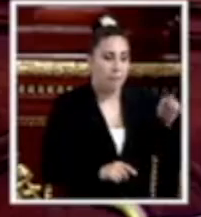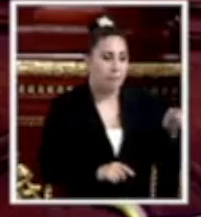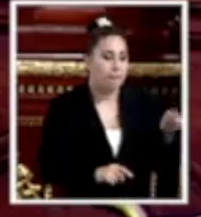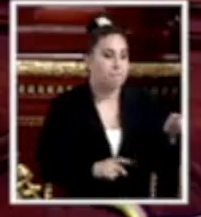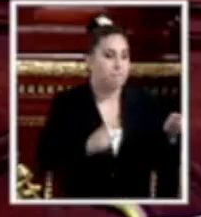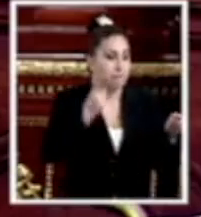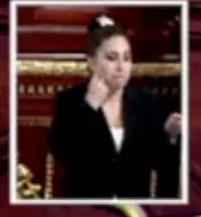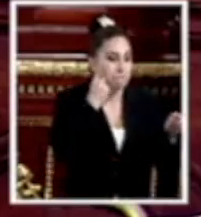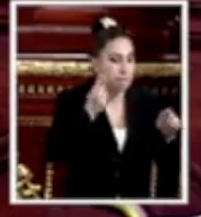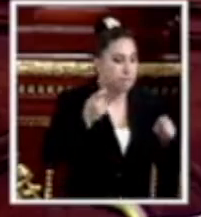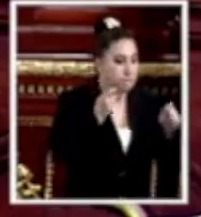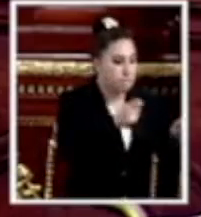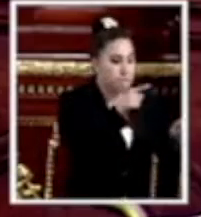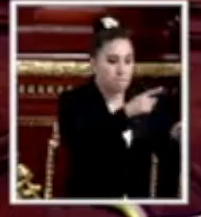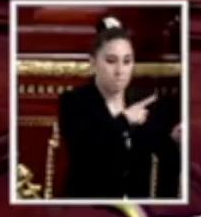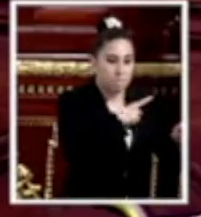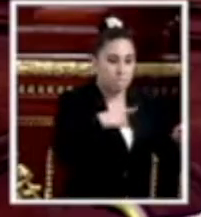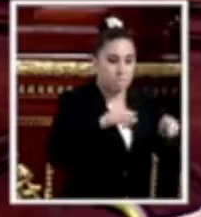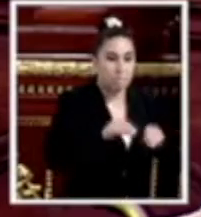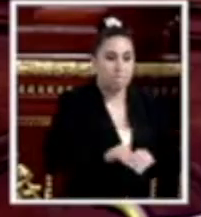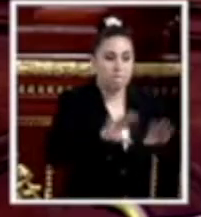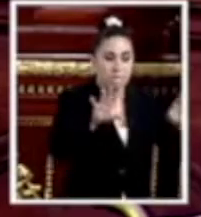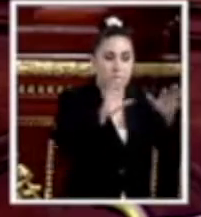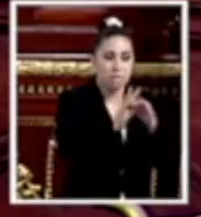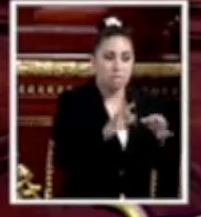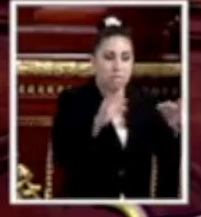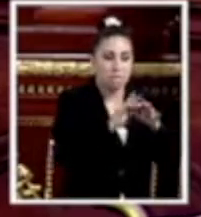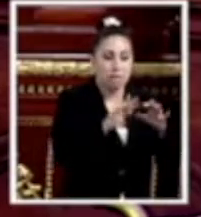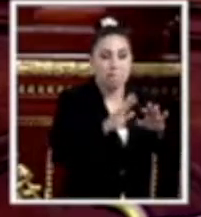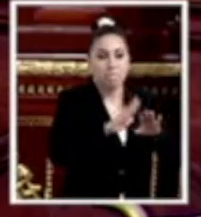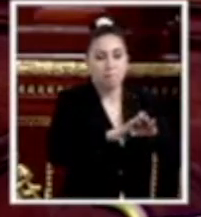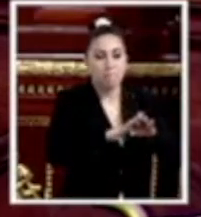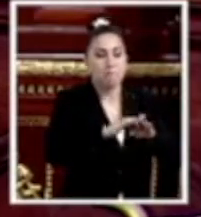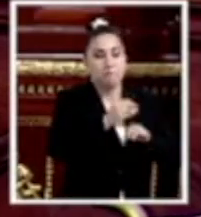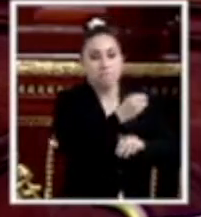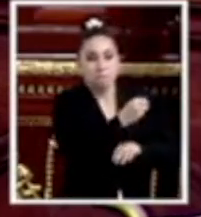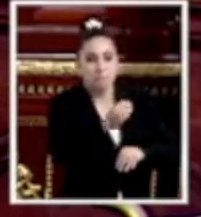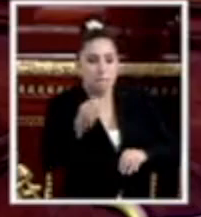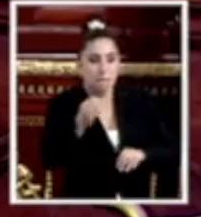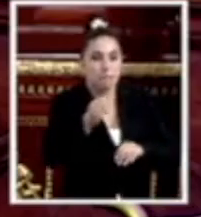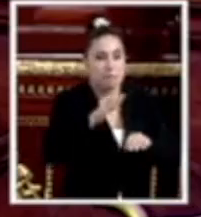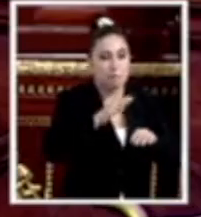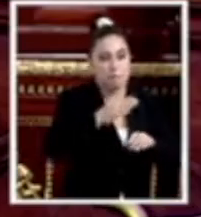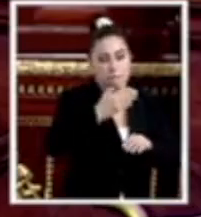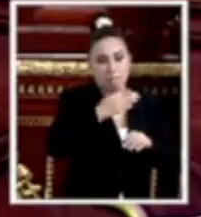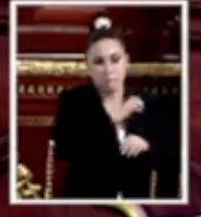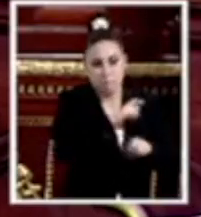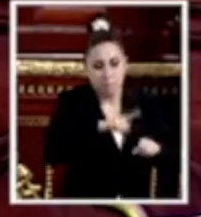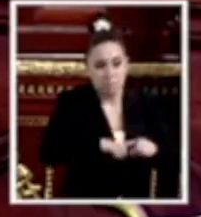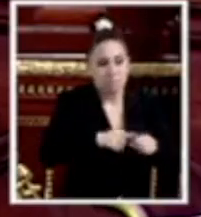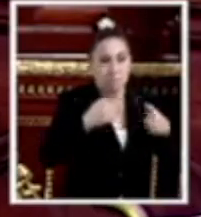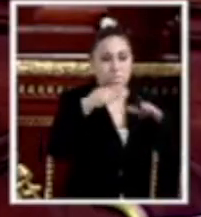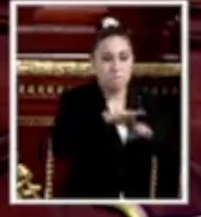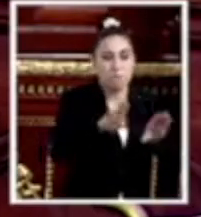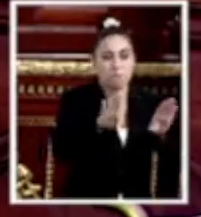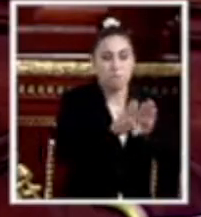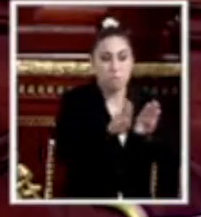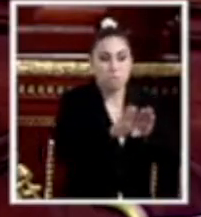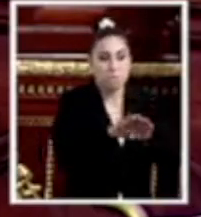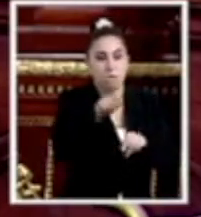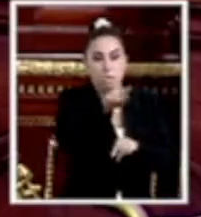le es exigible la emisión de normas claras, precisas y exactas respecto de la conducta